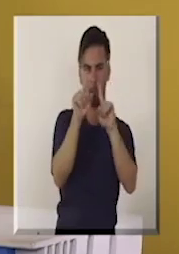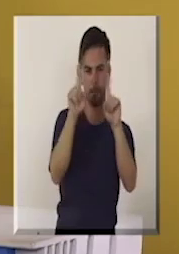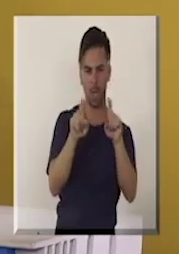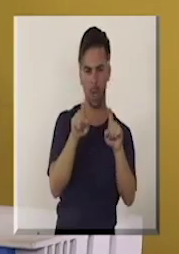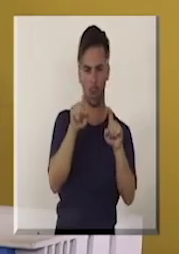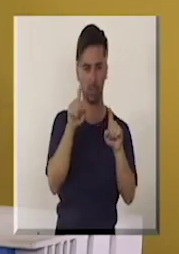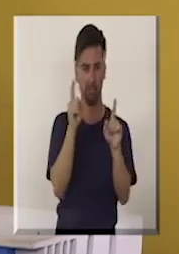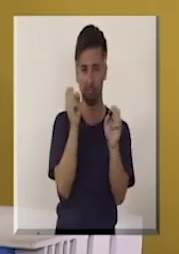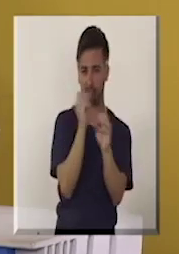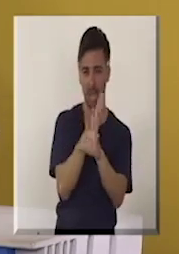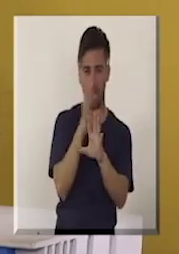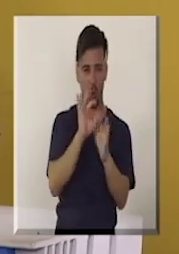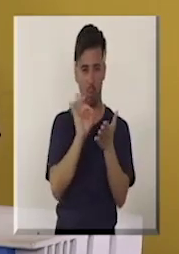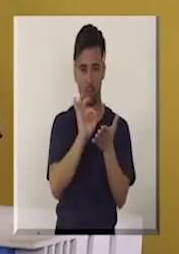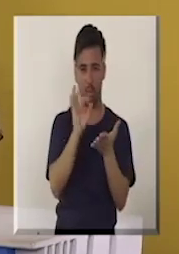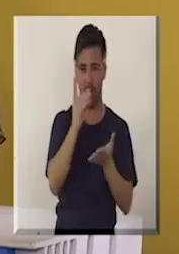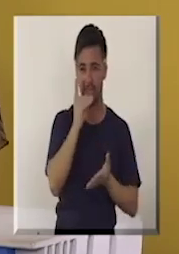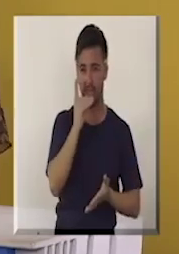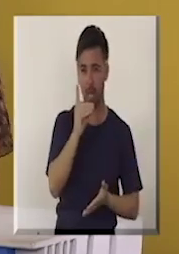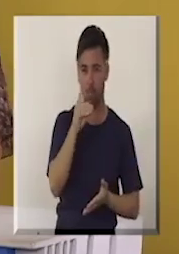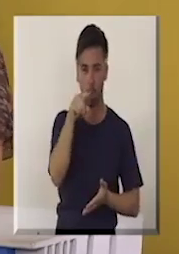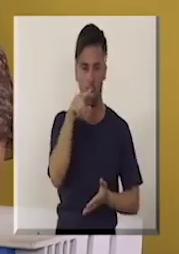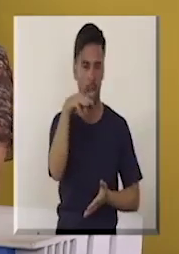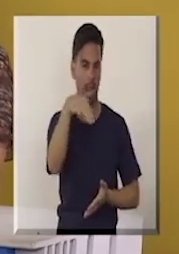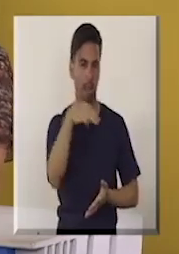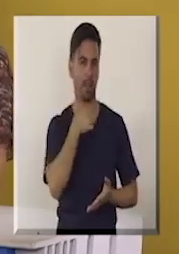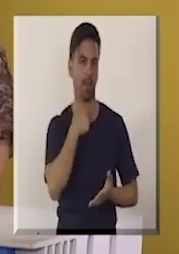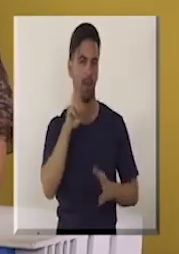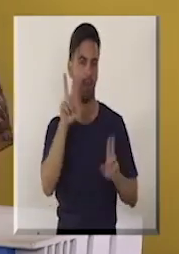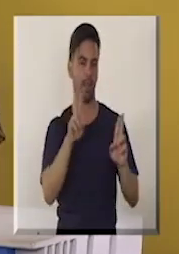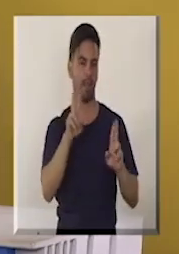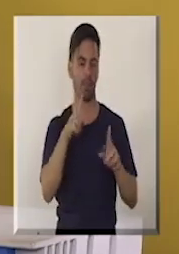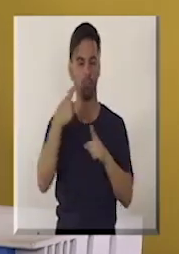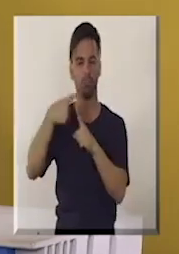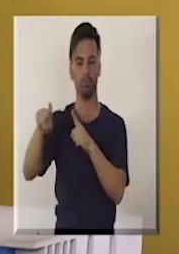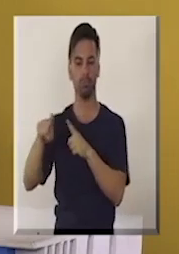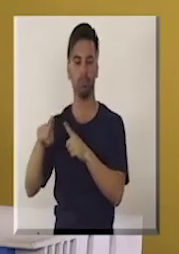variables en el texto? ¿Con qué información se corresponde?